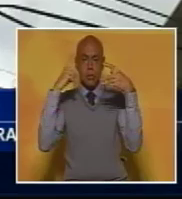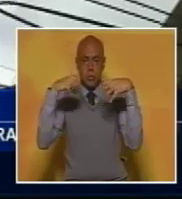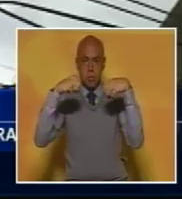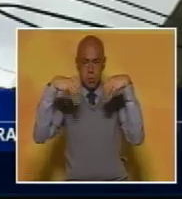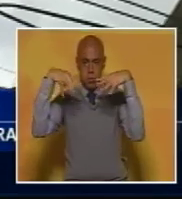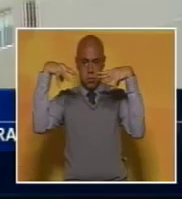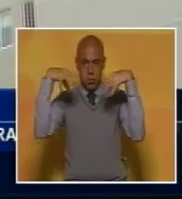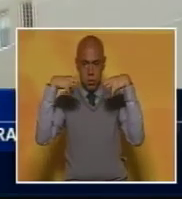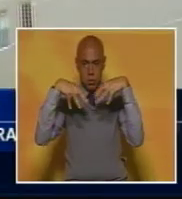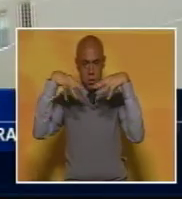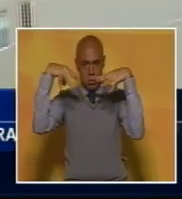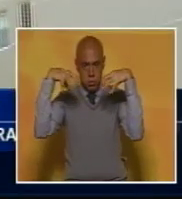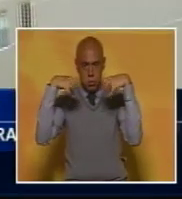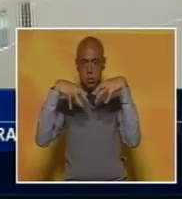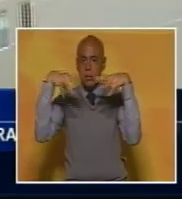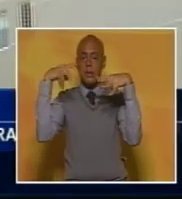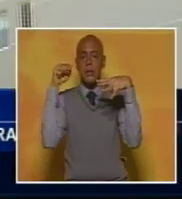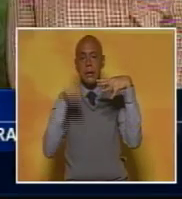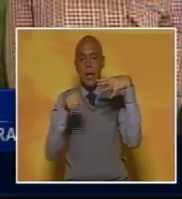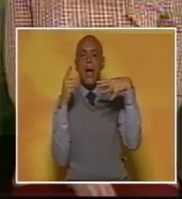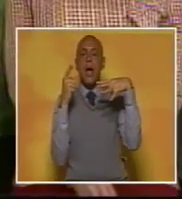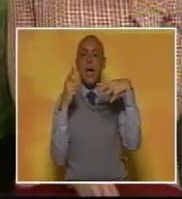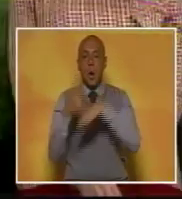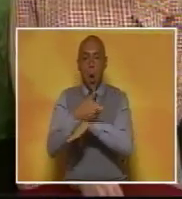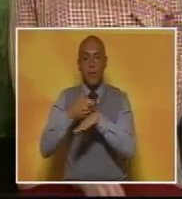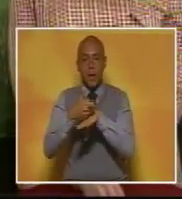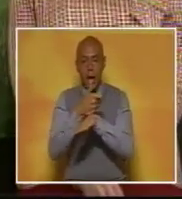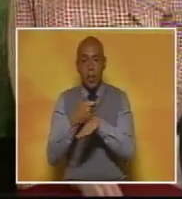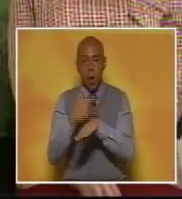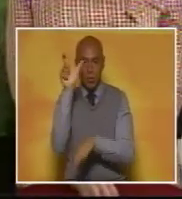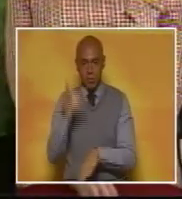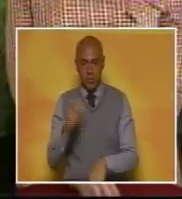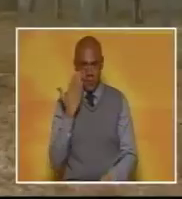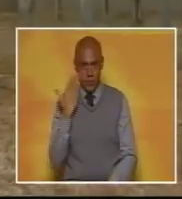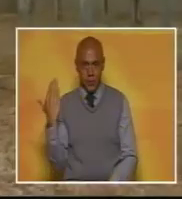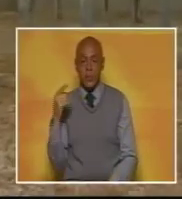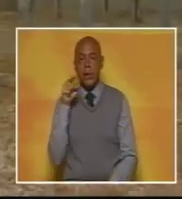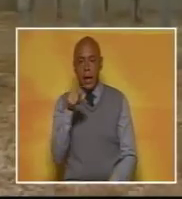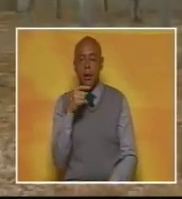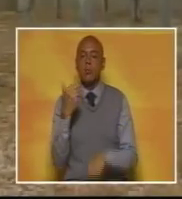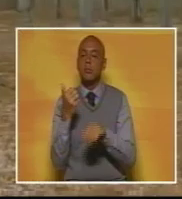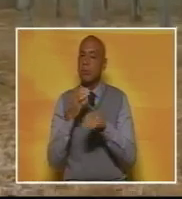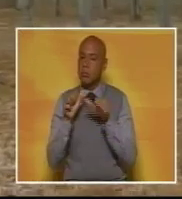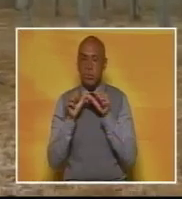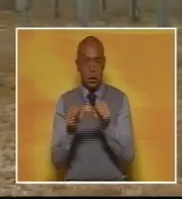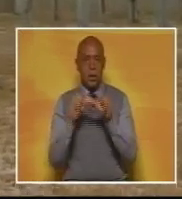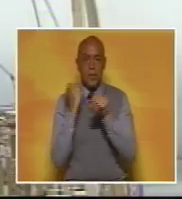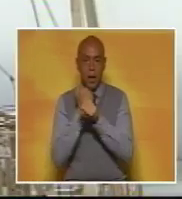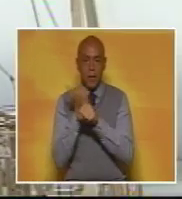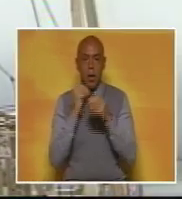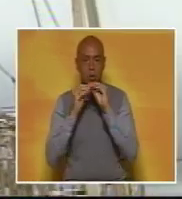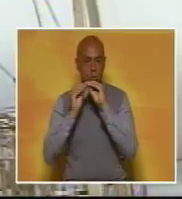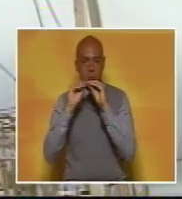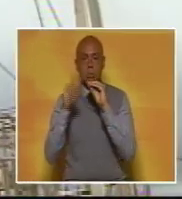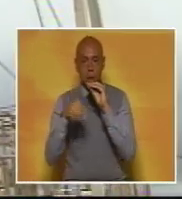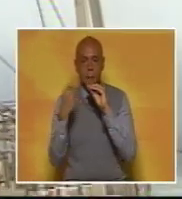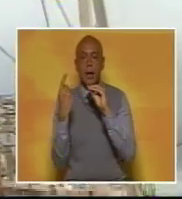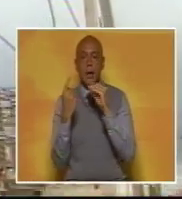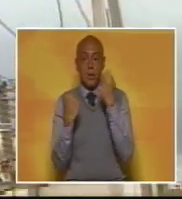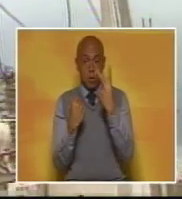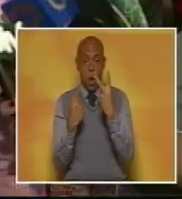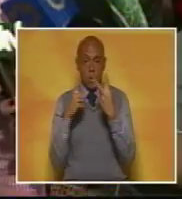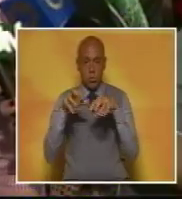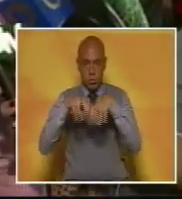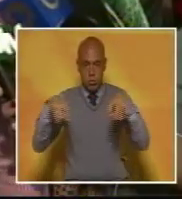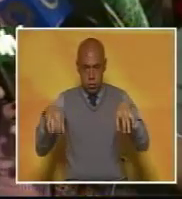de administración de carga en la región, el gobernador Omar Prieto señaló que continúan los trabajos tanto en Termozulia como en Ramón Laguna para lograr